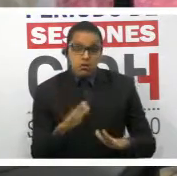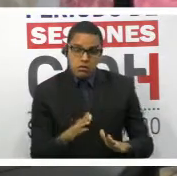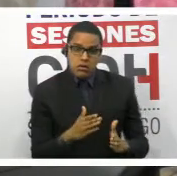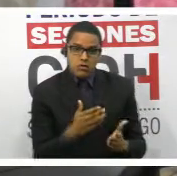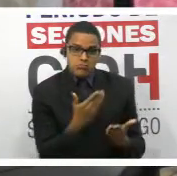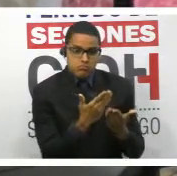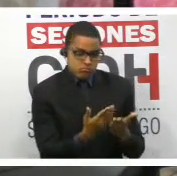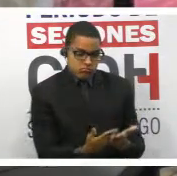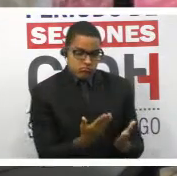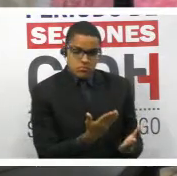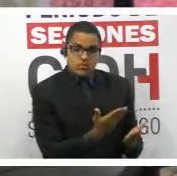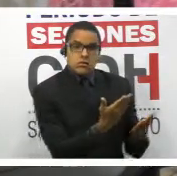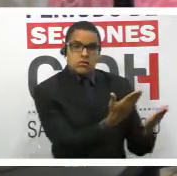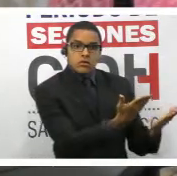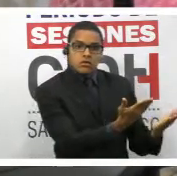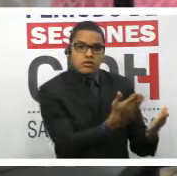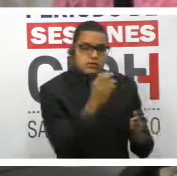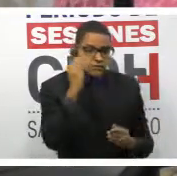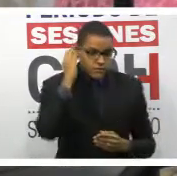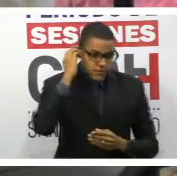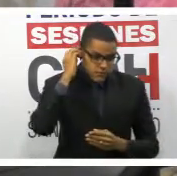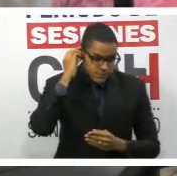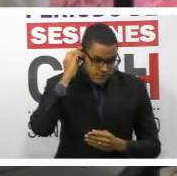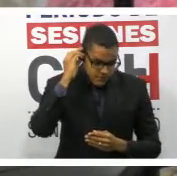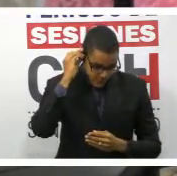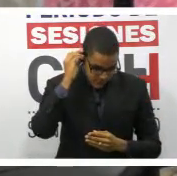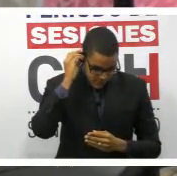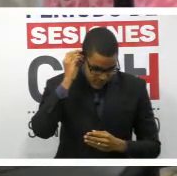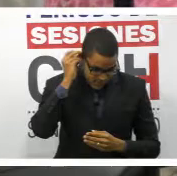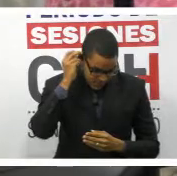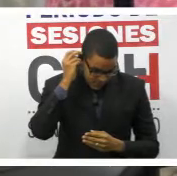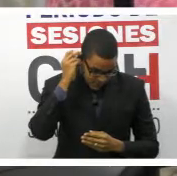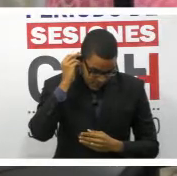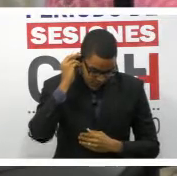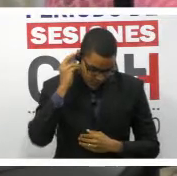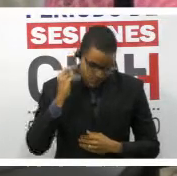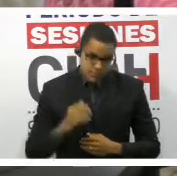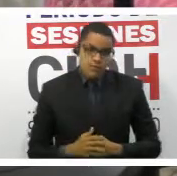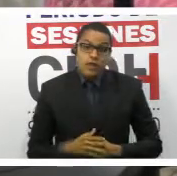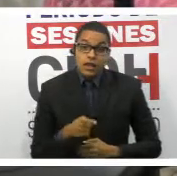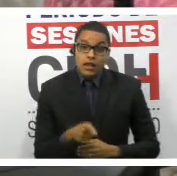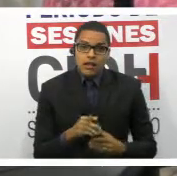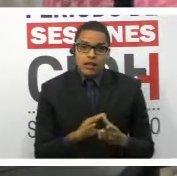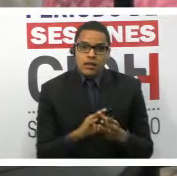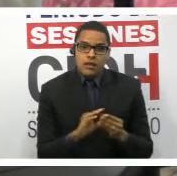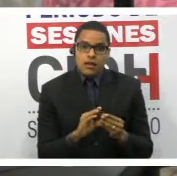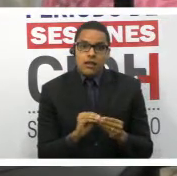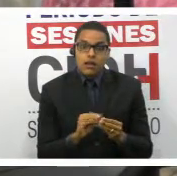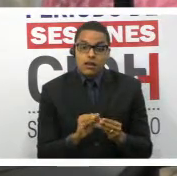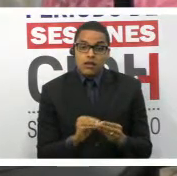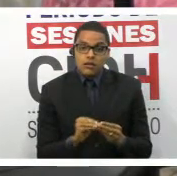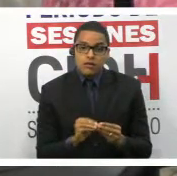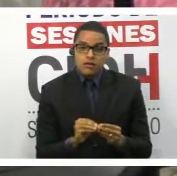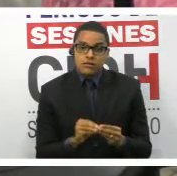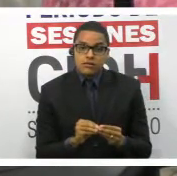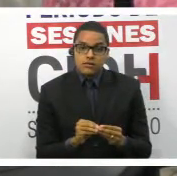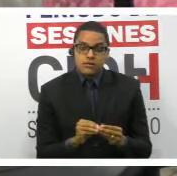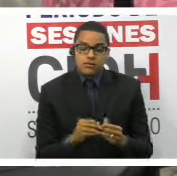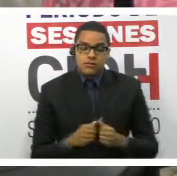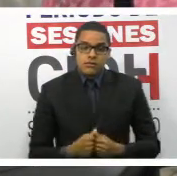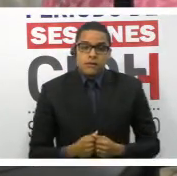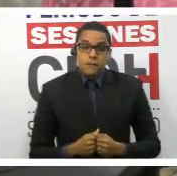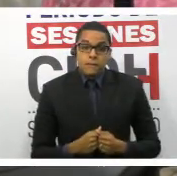el cumplimiento sobre la sobre lo que en el cumplimiento a través de